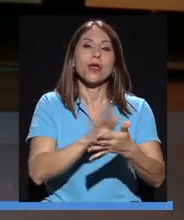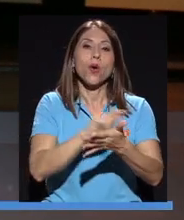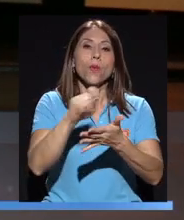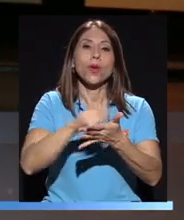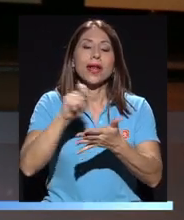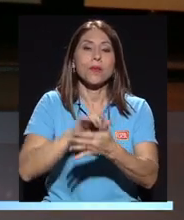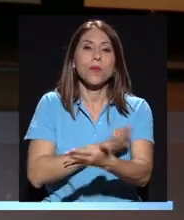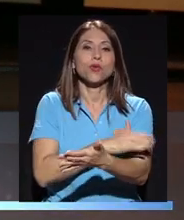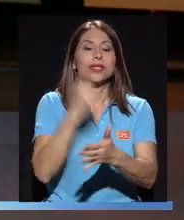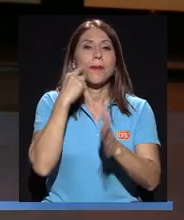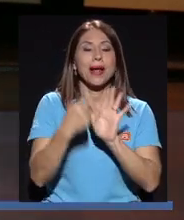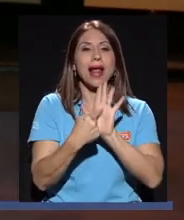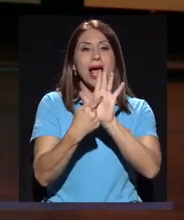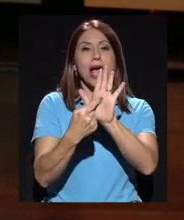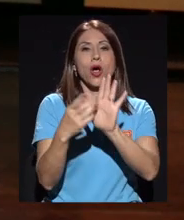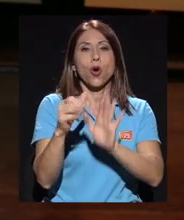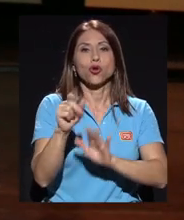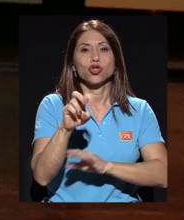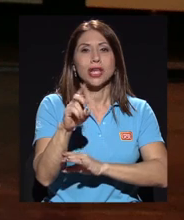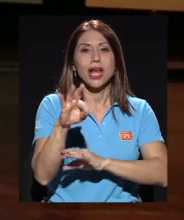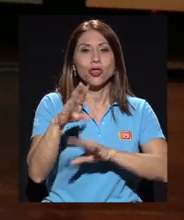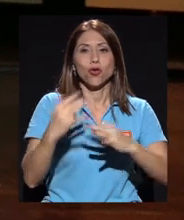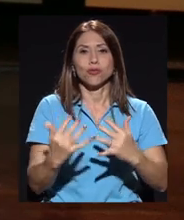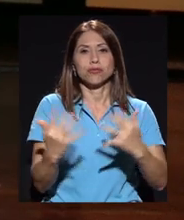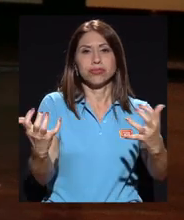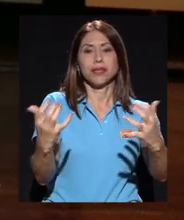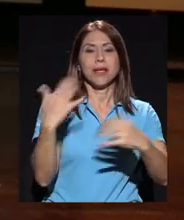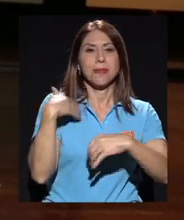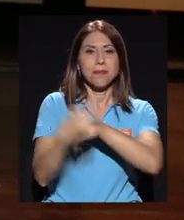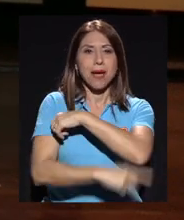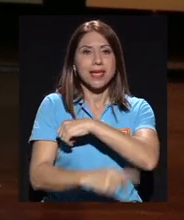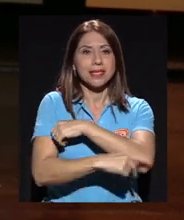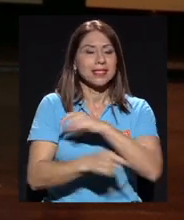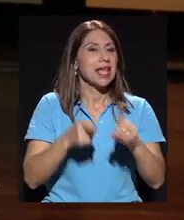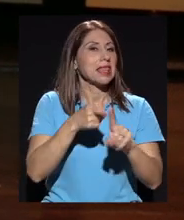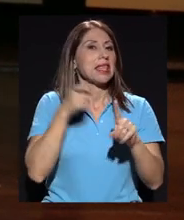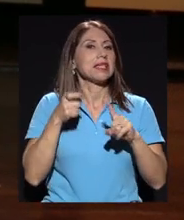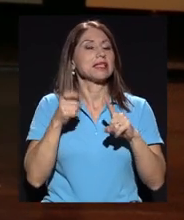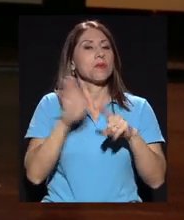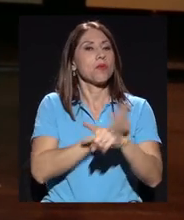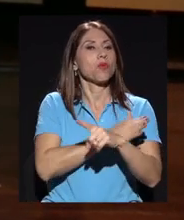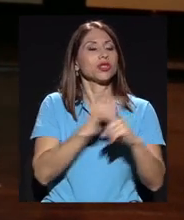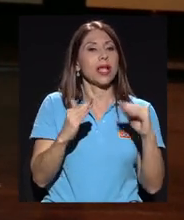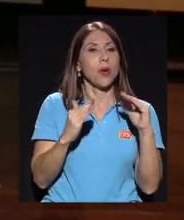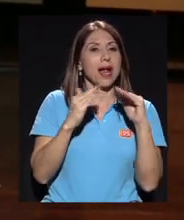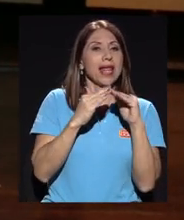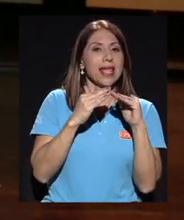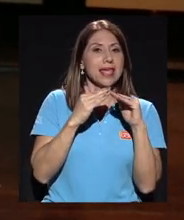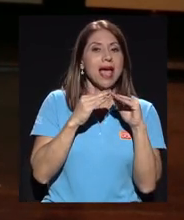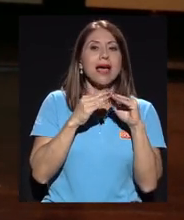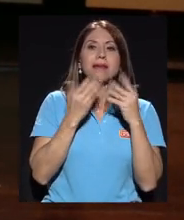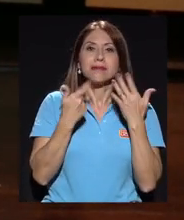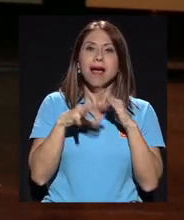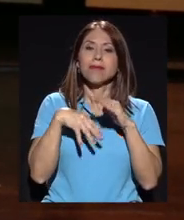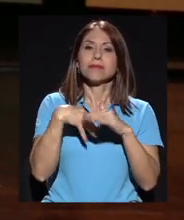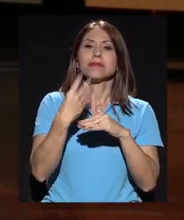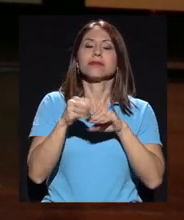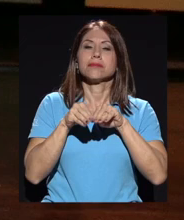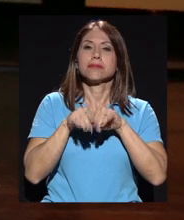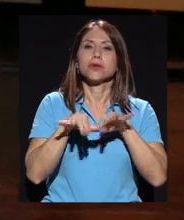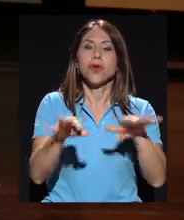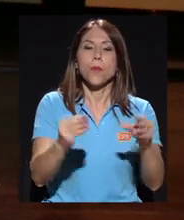país. Y que bueno, van del ejercicio de la música hogareña a un espacio público y